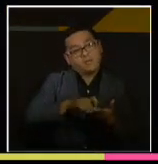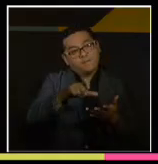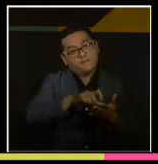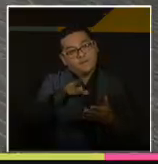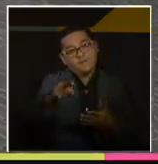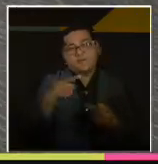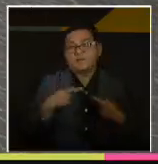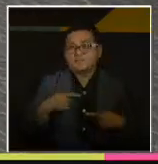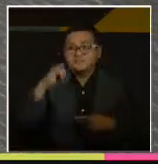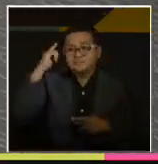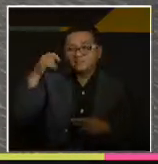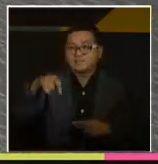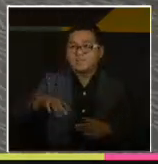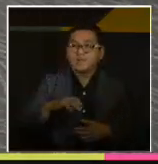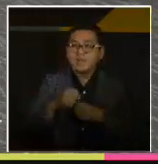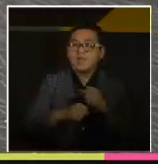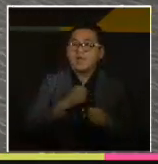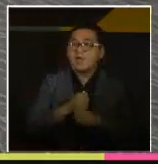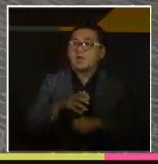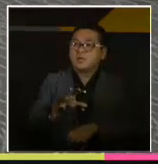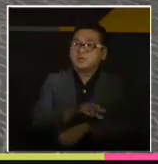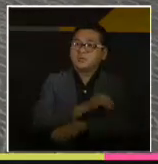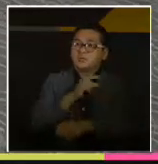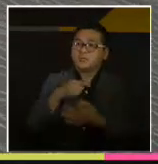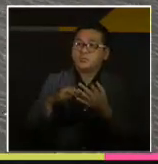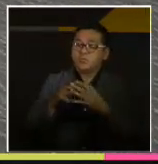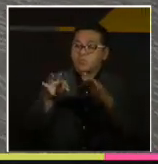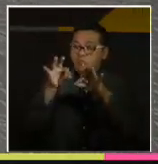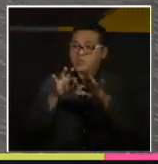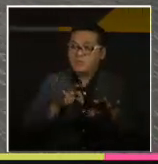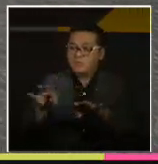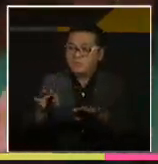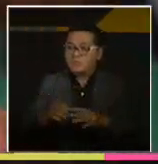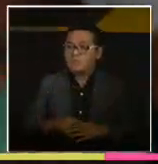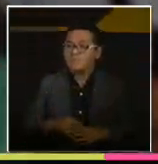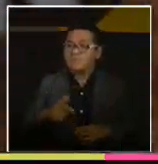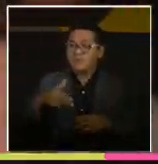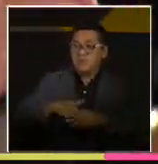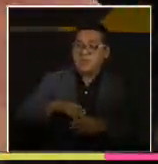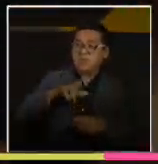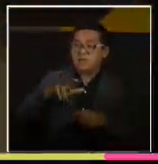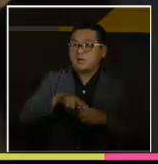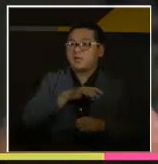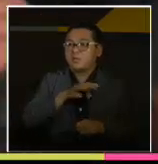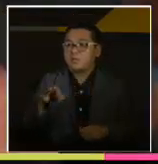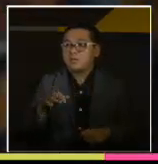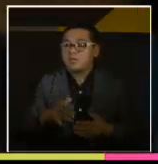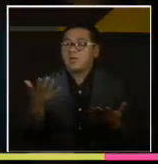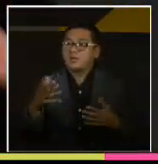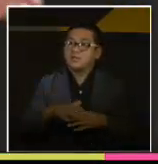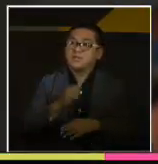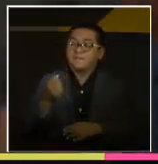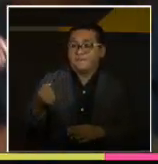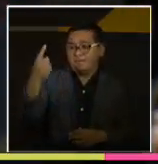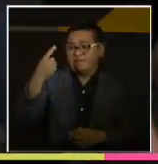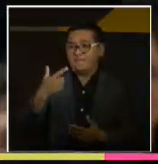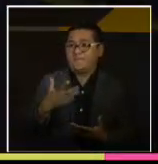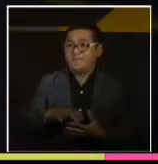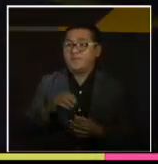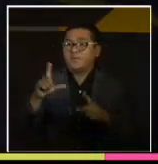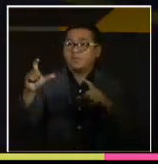comprar esos productos. En el área de energía es muy importante trabajar con el gas natural, pero también propongo la creación del primer